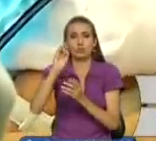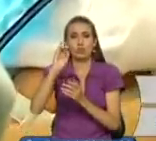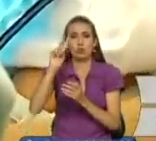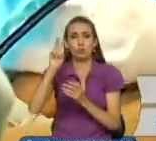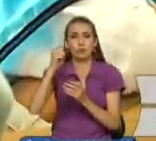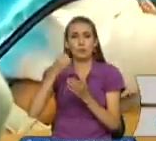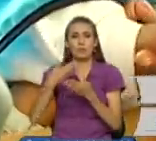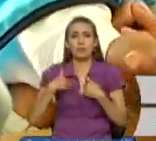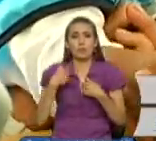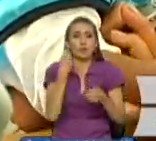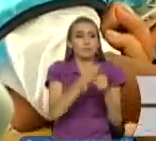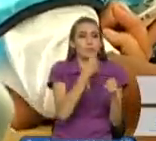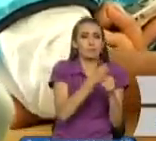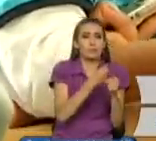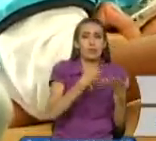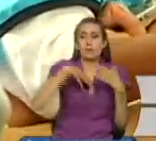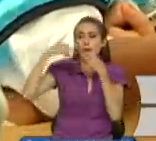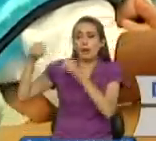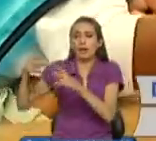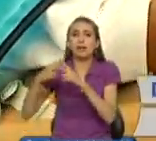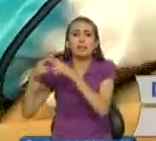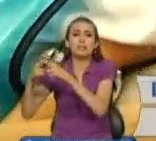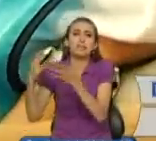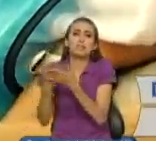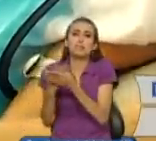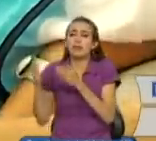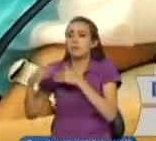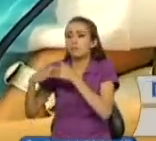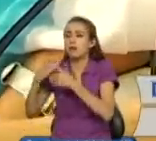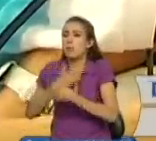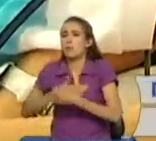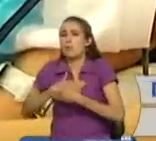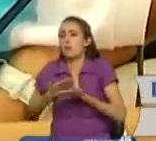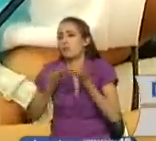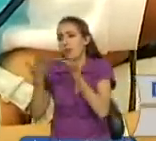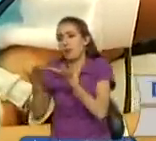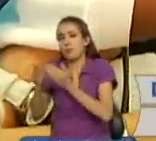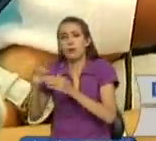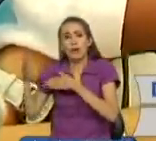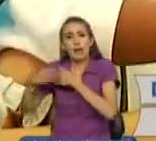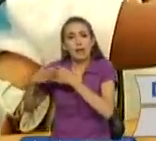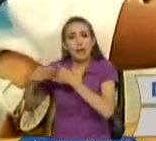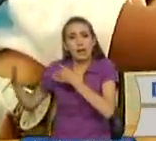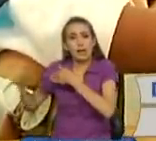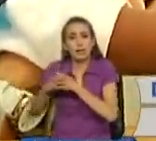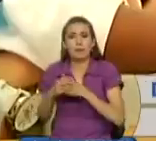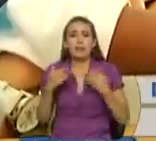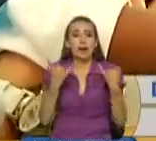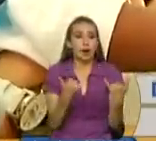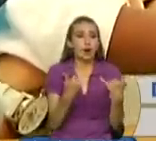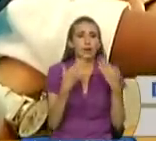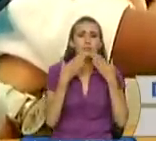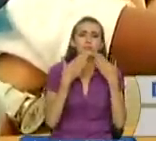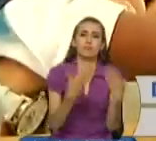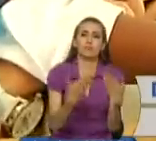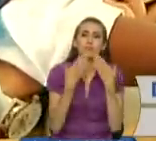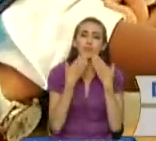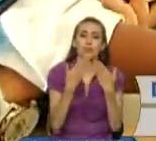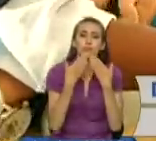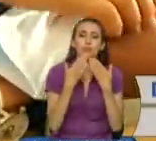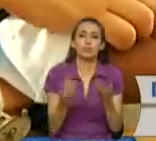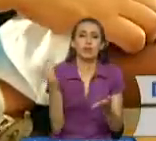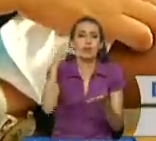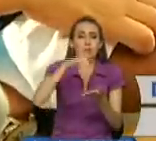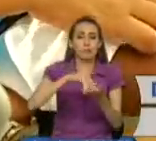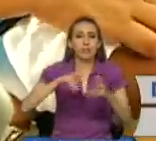íbamos al trabajo y dejábamos a los bebés en casa de una vecina molestar pero gracias muchas muchas gracias por vernos